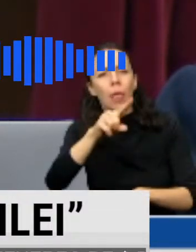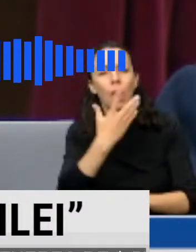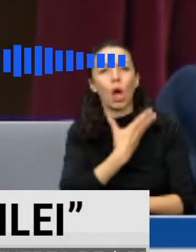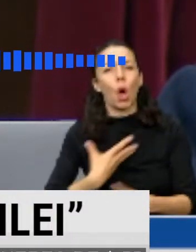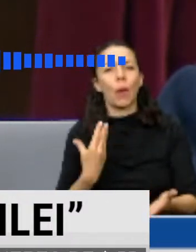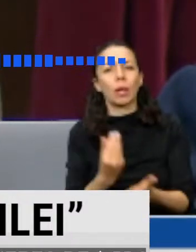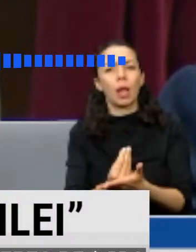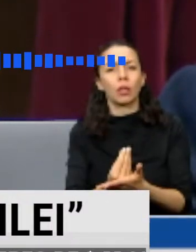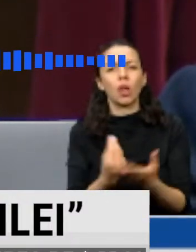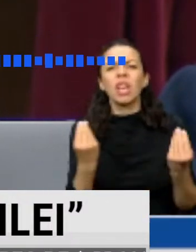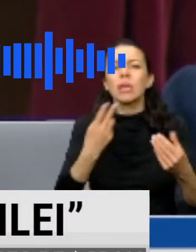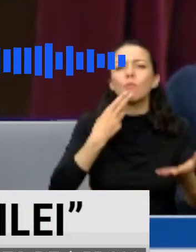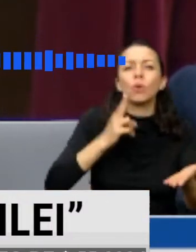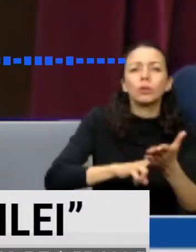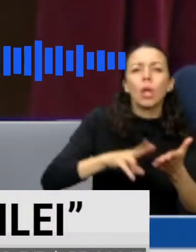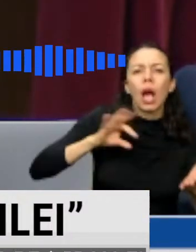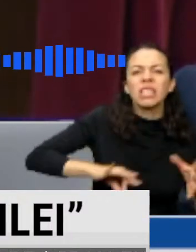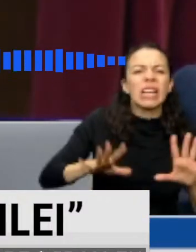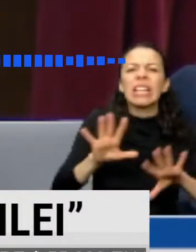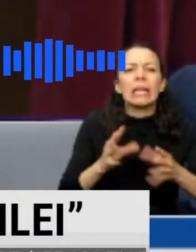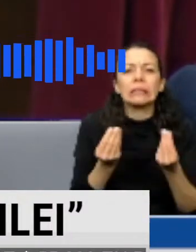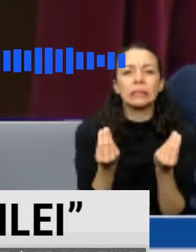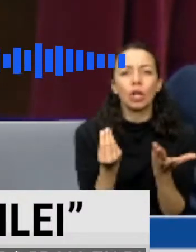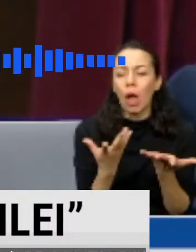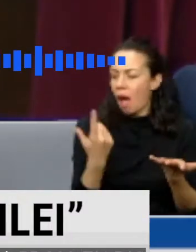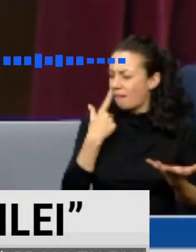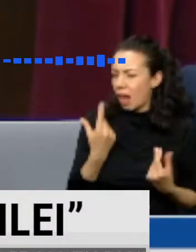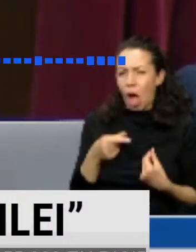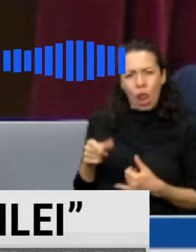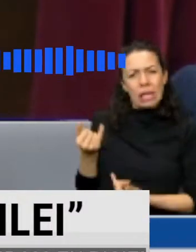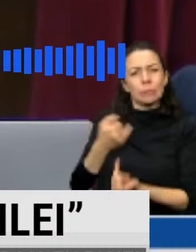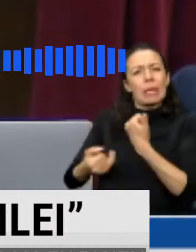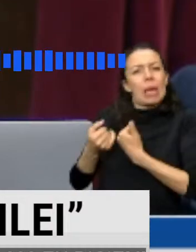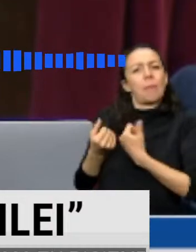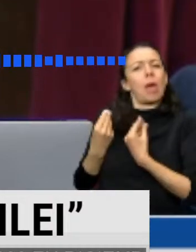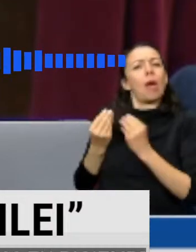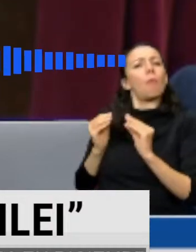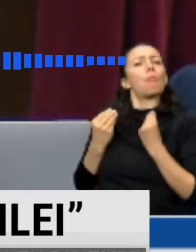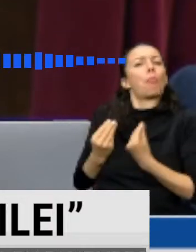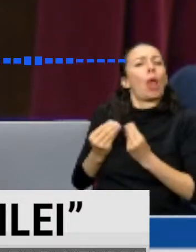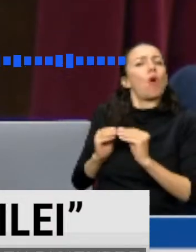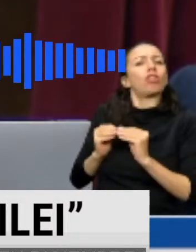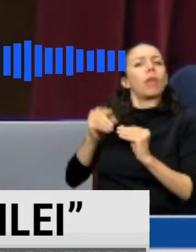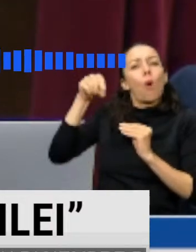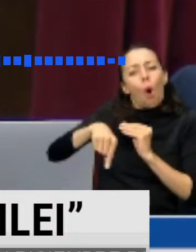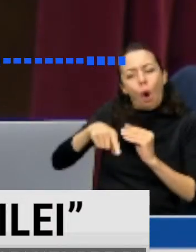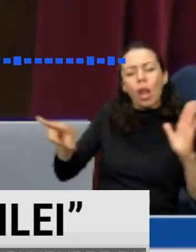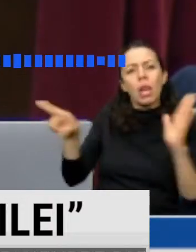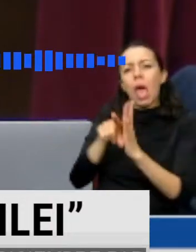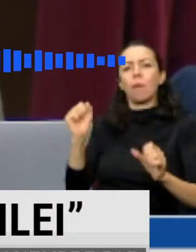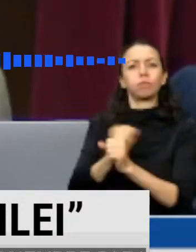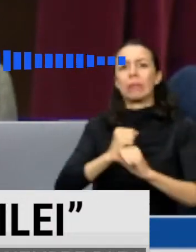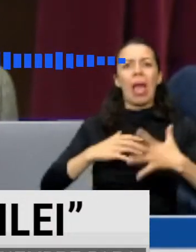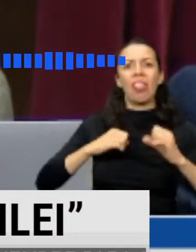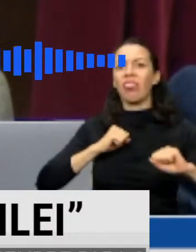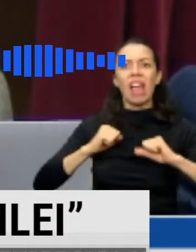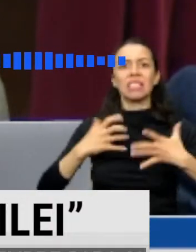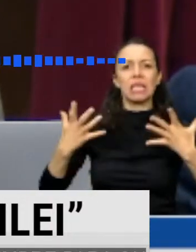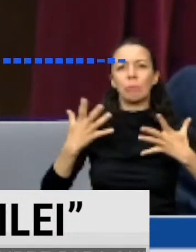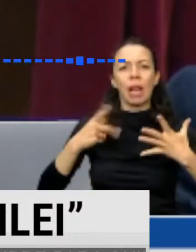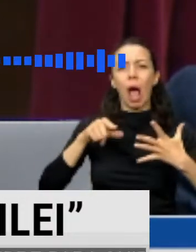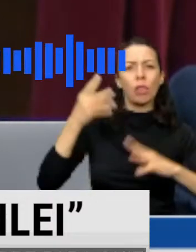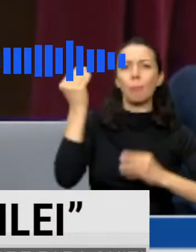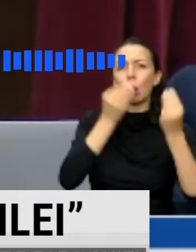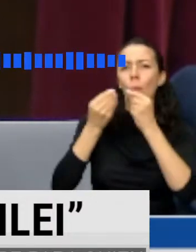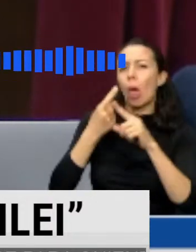es, si cada uno se junta por el cambio, acepta un cargo en el Congreso Nacional, es porque nosotros no hemos participado en absolutamente nada,